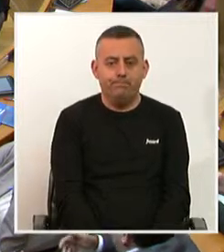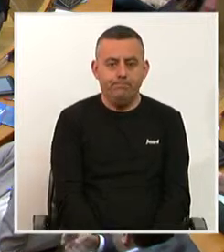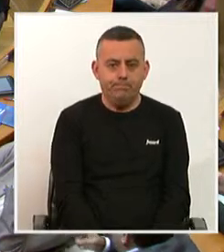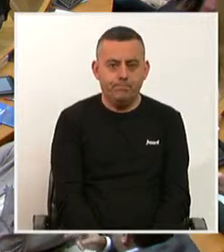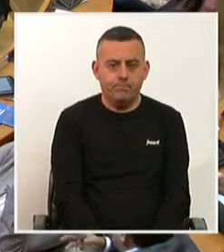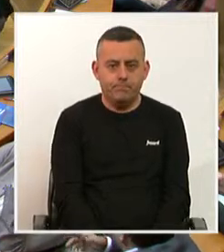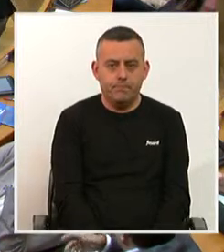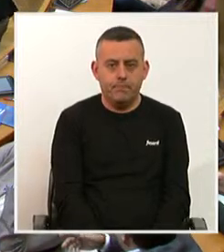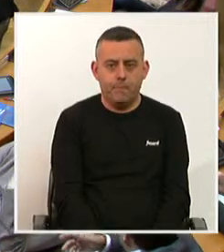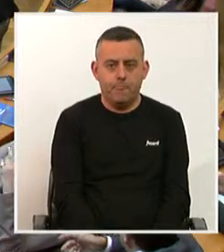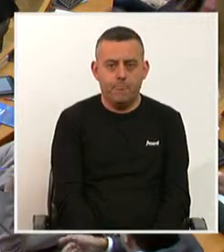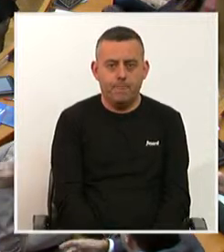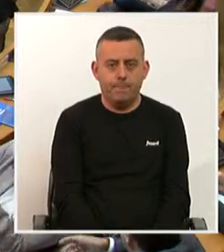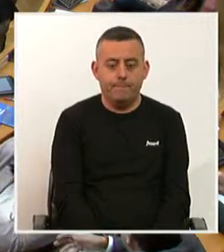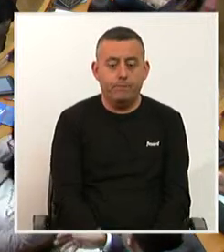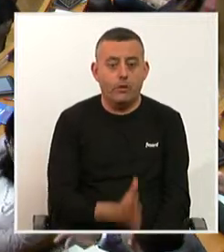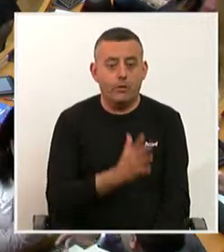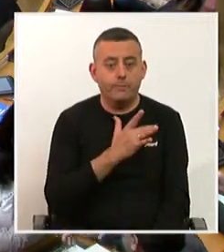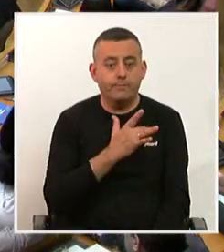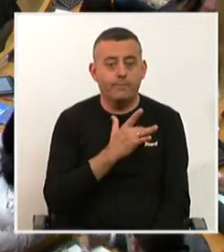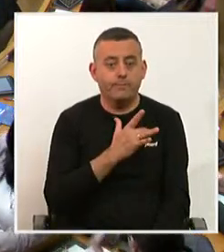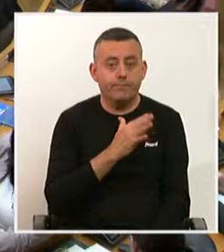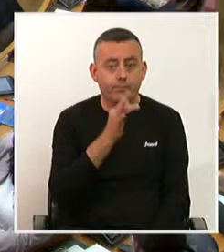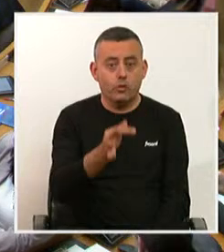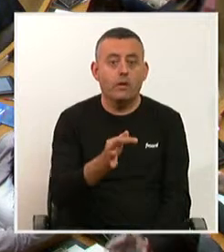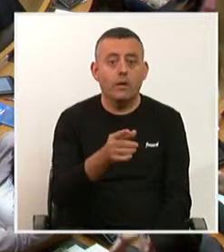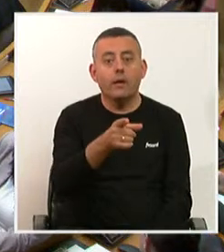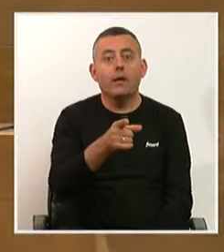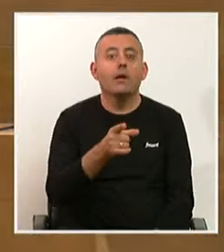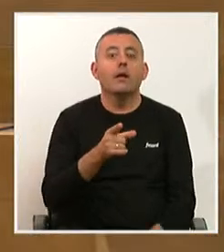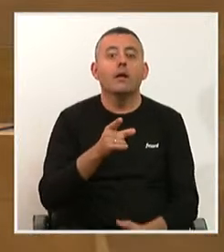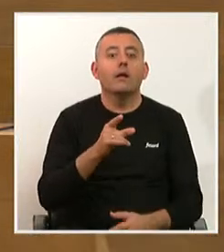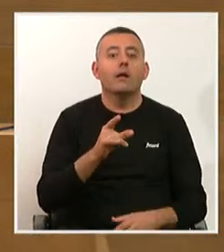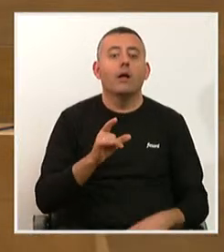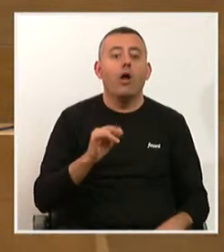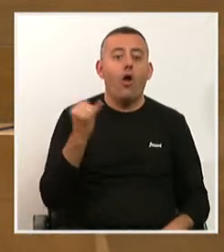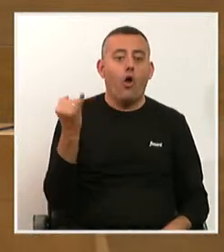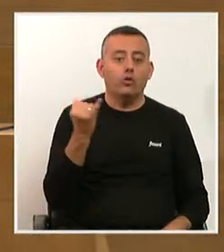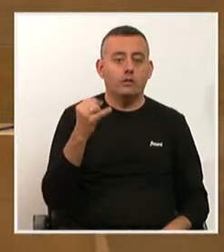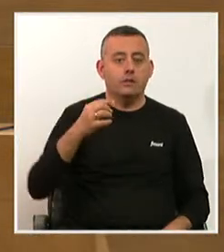ser tiene la palabra el ilustre diputado José